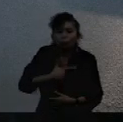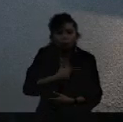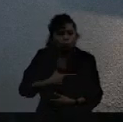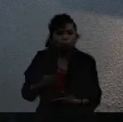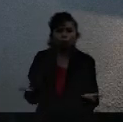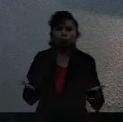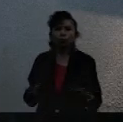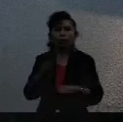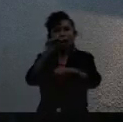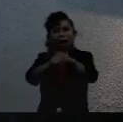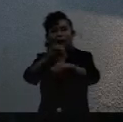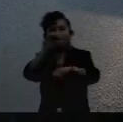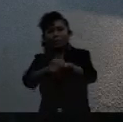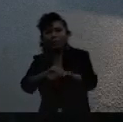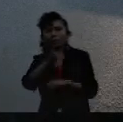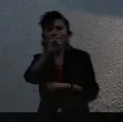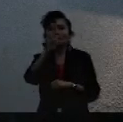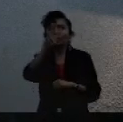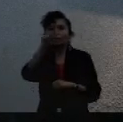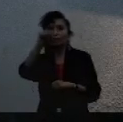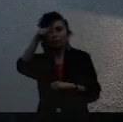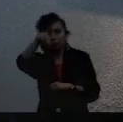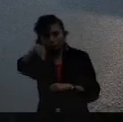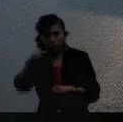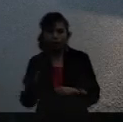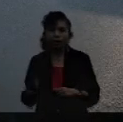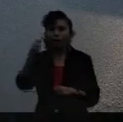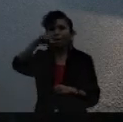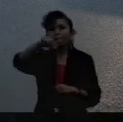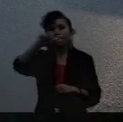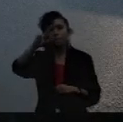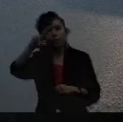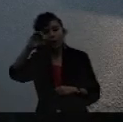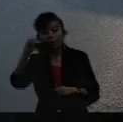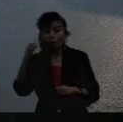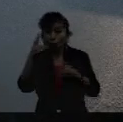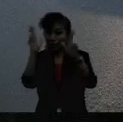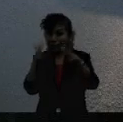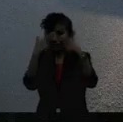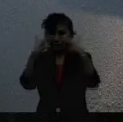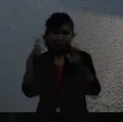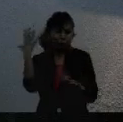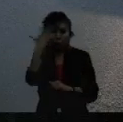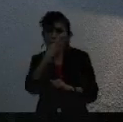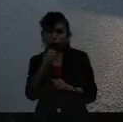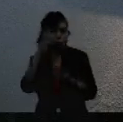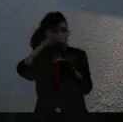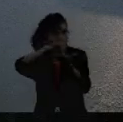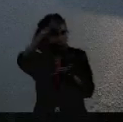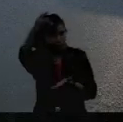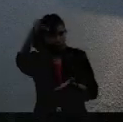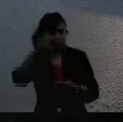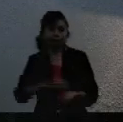querido amigo Iván Gracias por acompañarnos Ese es extraordinario letra y música